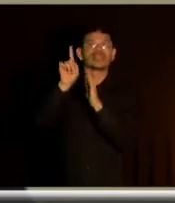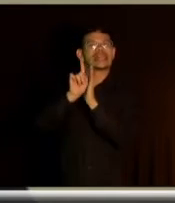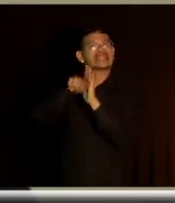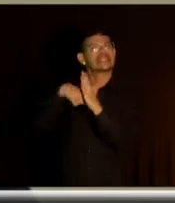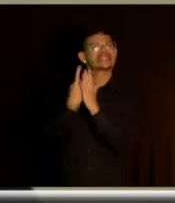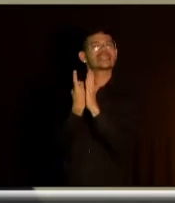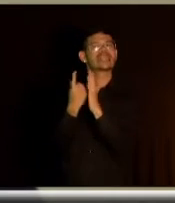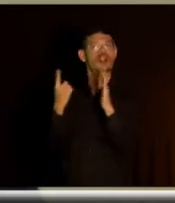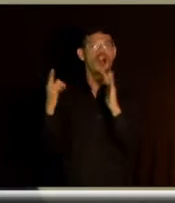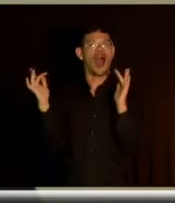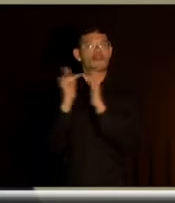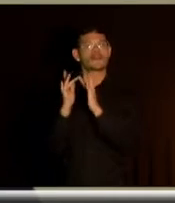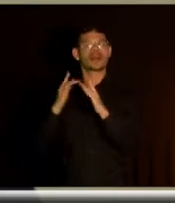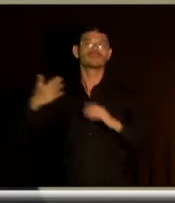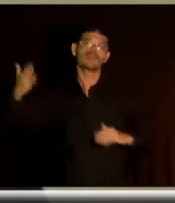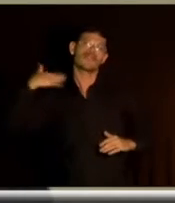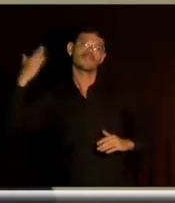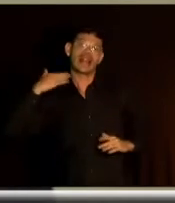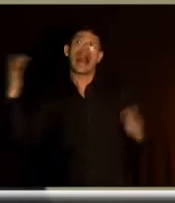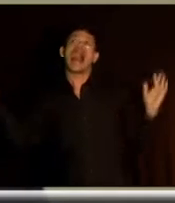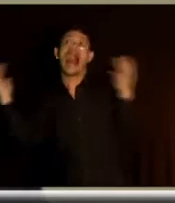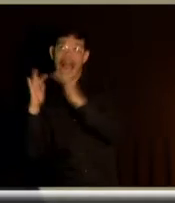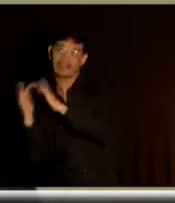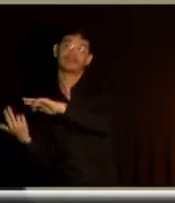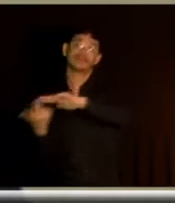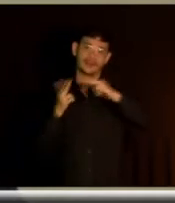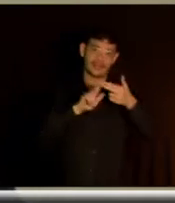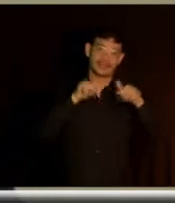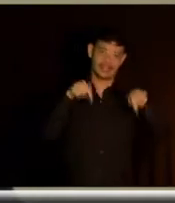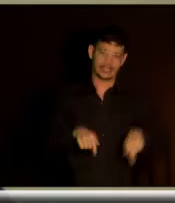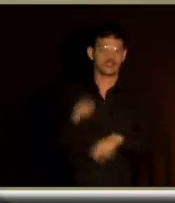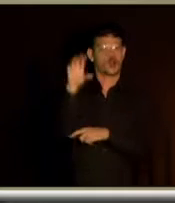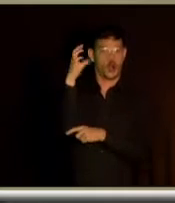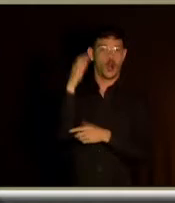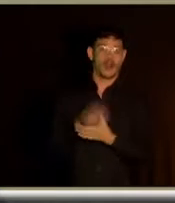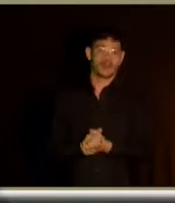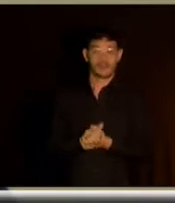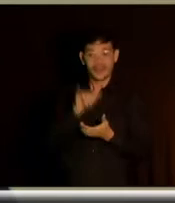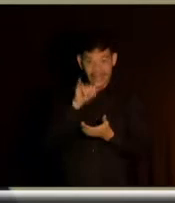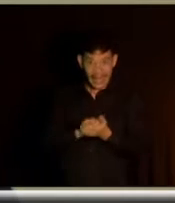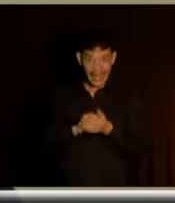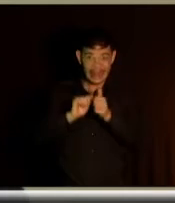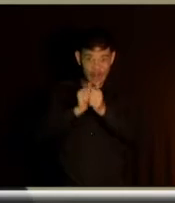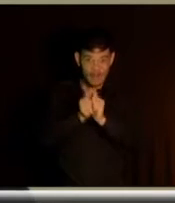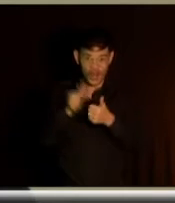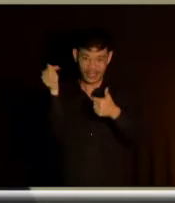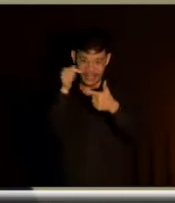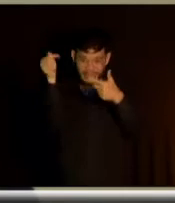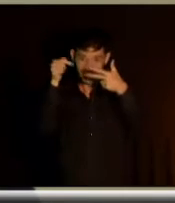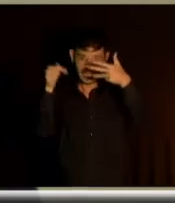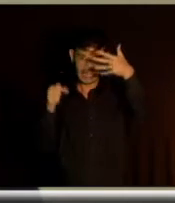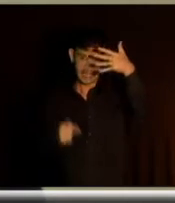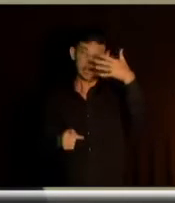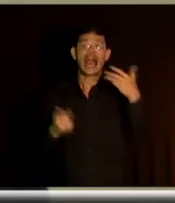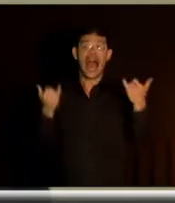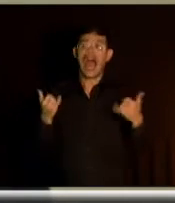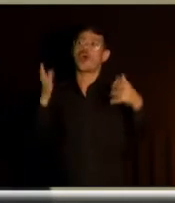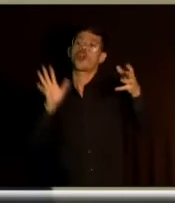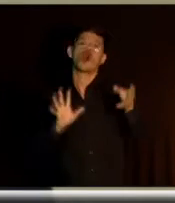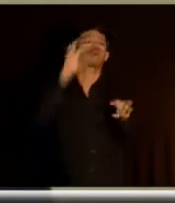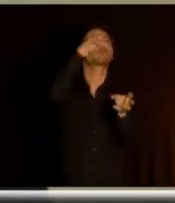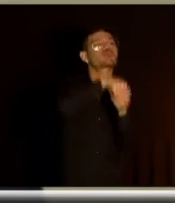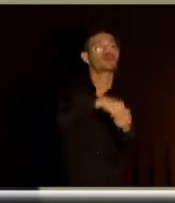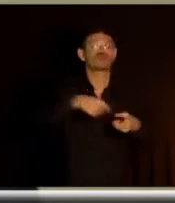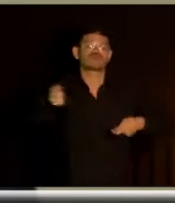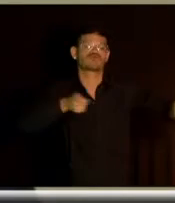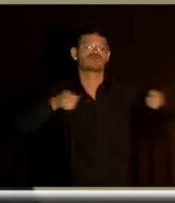que son los que le competen a Colombia. Entonces, estos deportes entrarían a ser manejados por el Comité